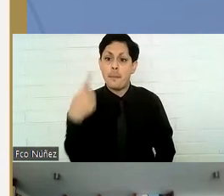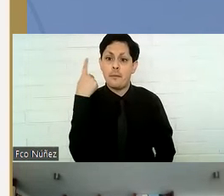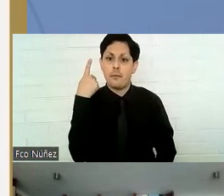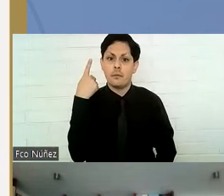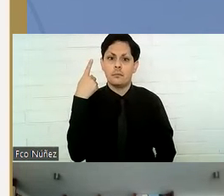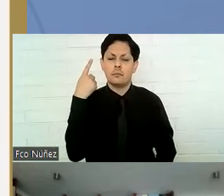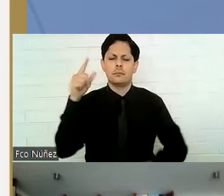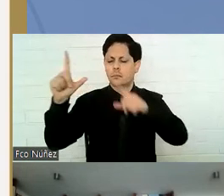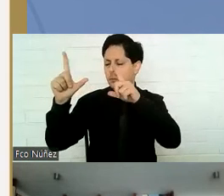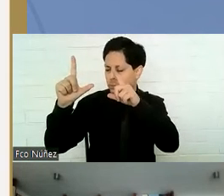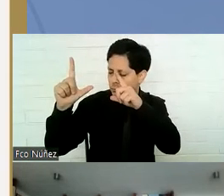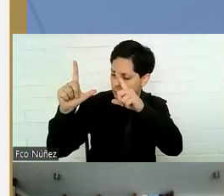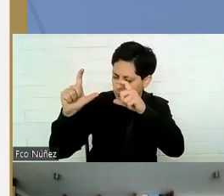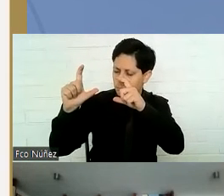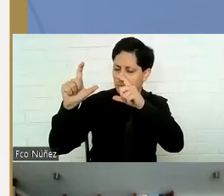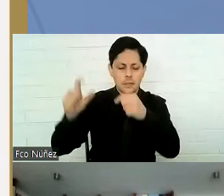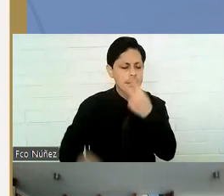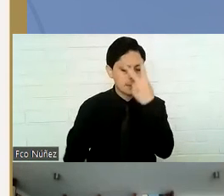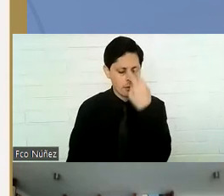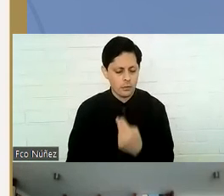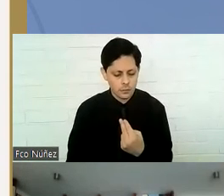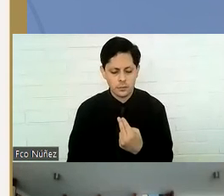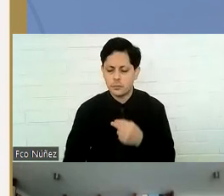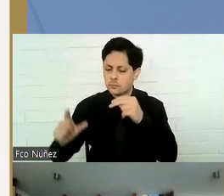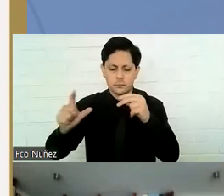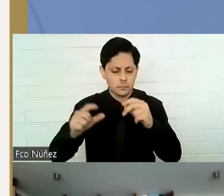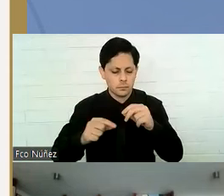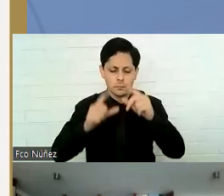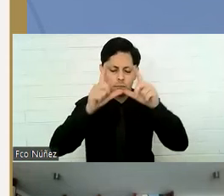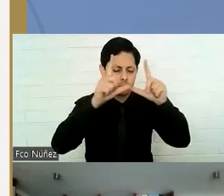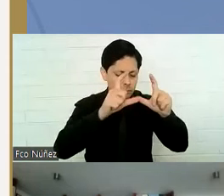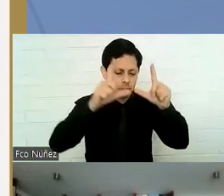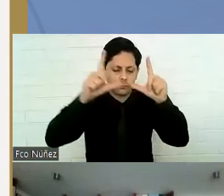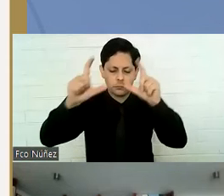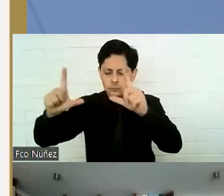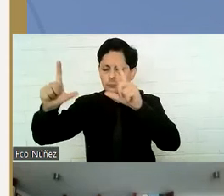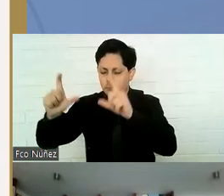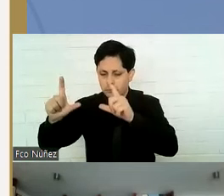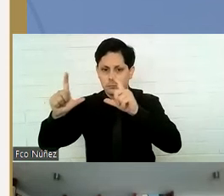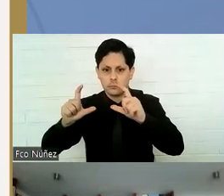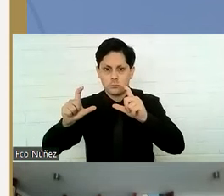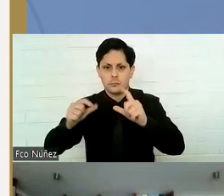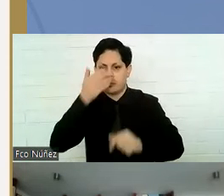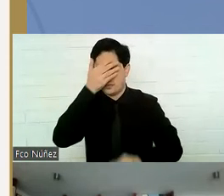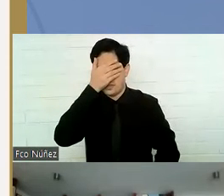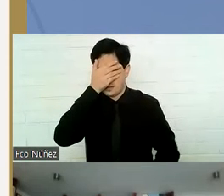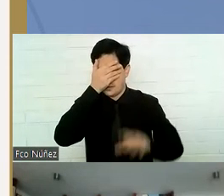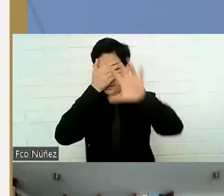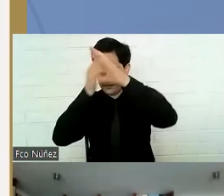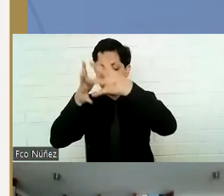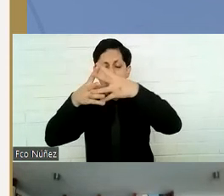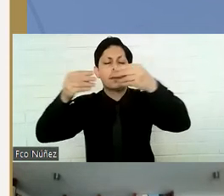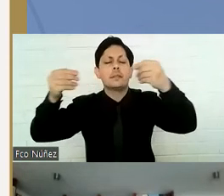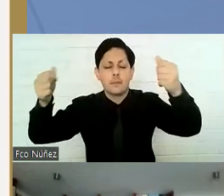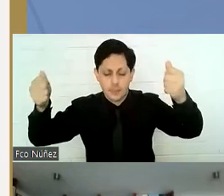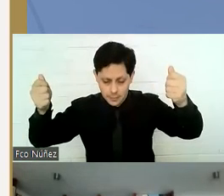ciego famoso internacional, de quien se han escrito varios libros sobre su mirada invisible. Y aquí tenemos